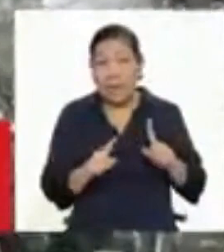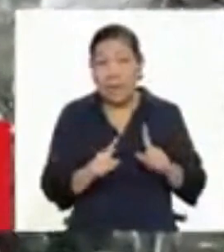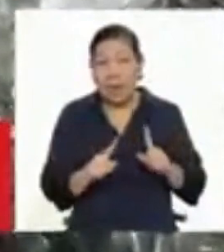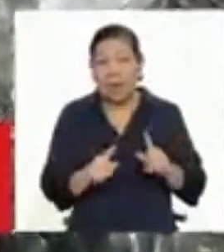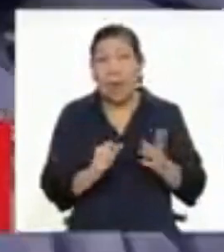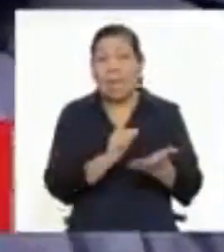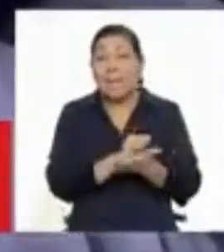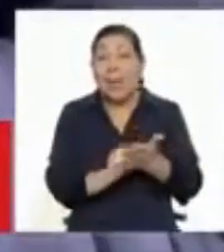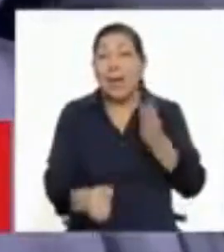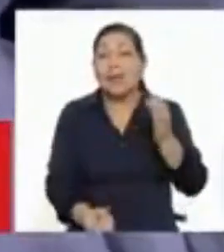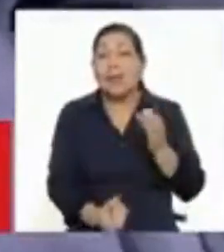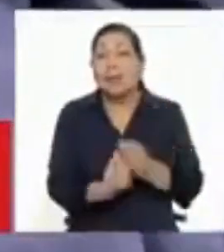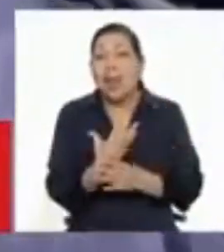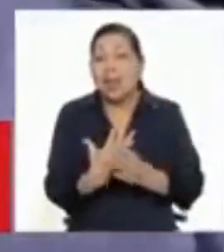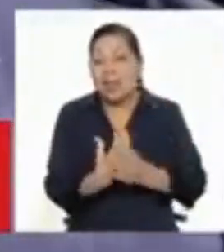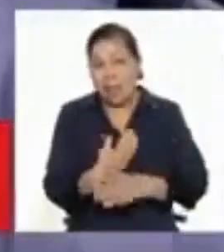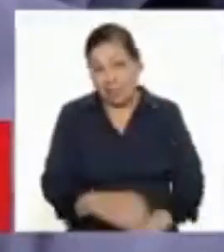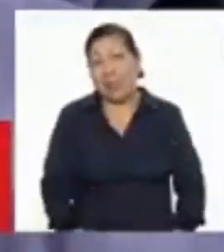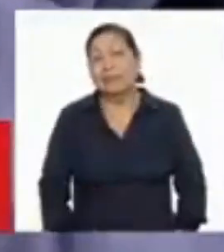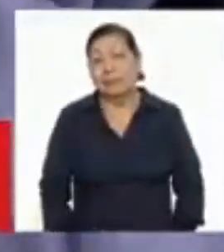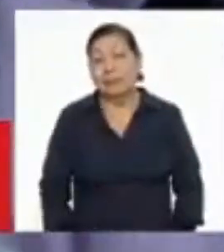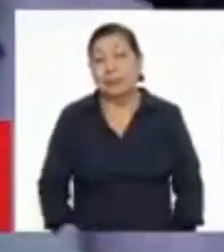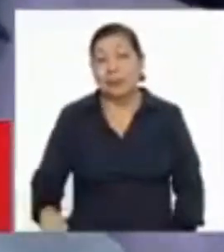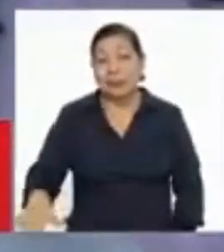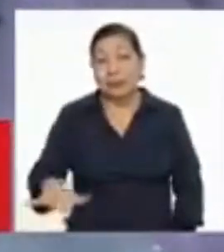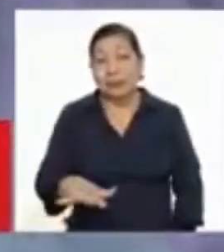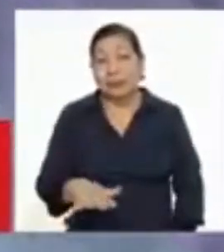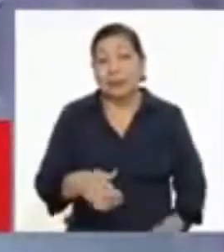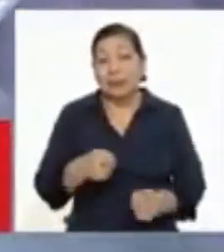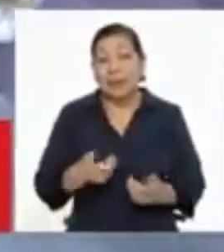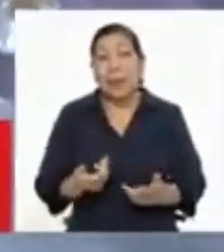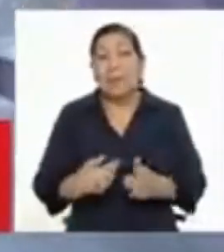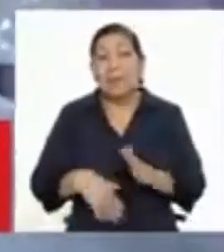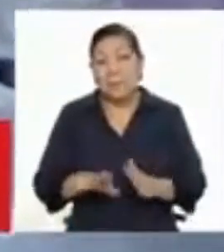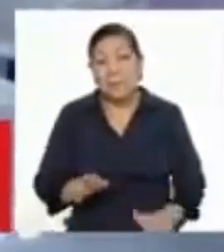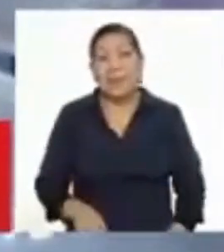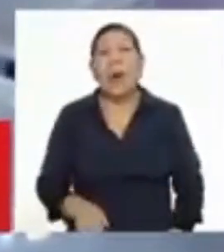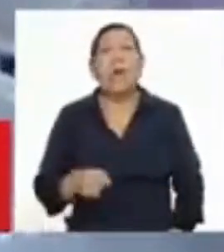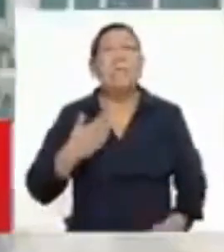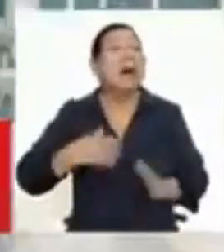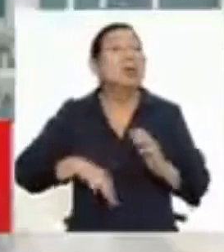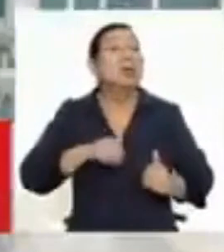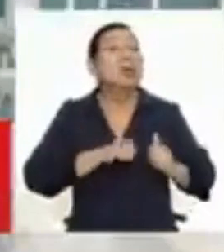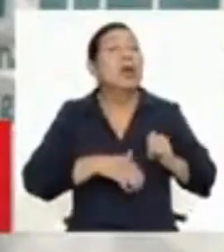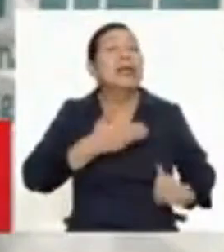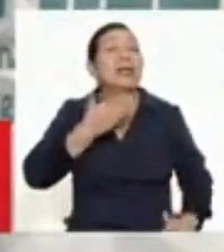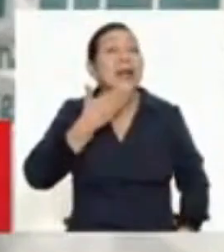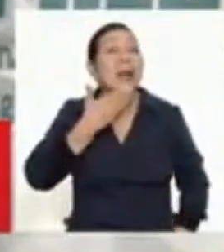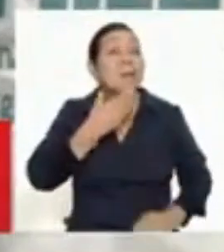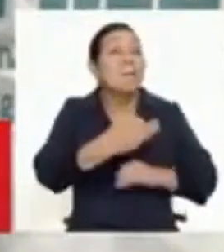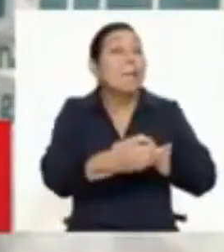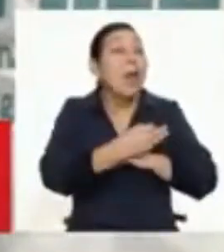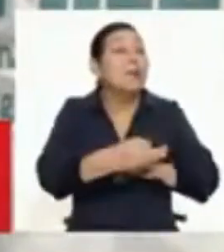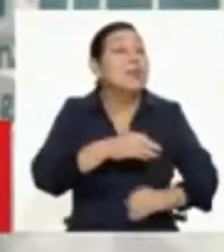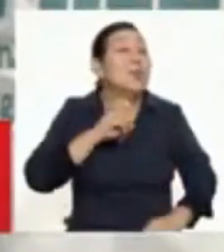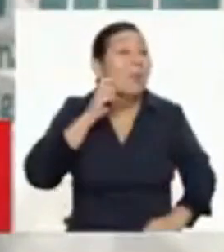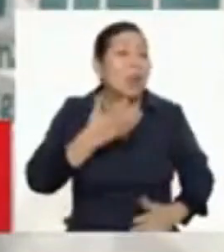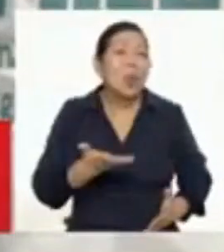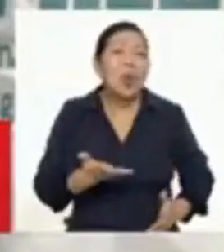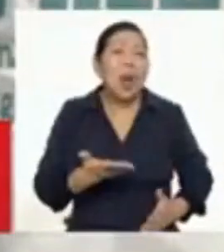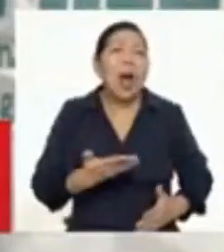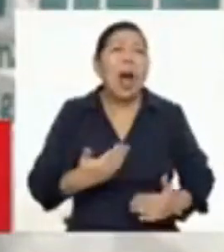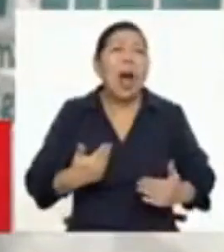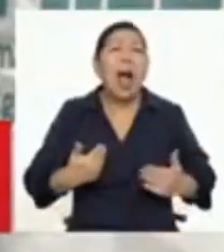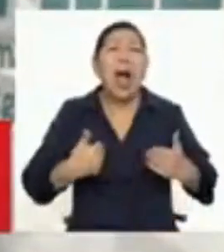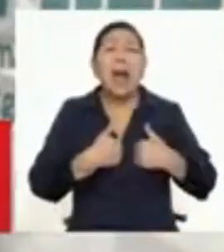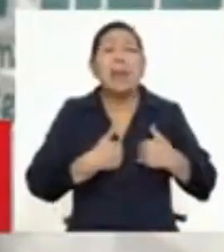hasta septiembre y afectaría también a la población pecuaria, sobre todo en Puno. Más que nada van a ser las alpacas las que van